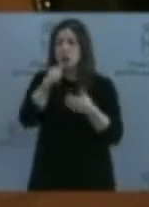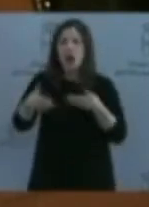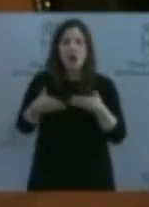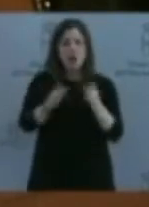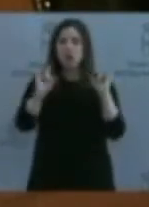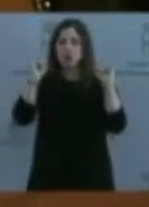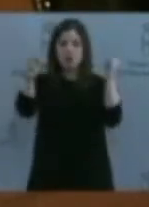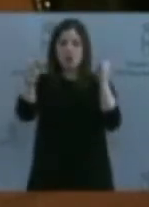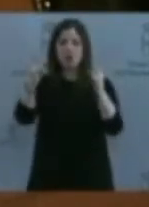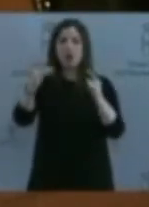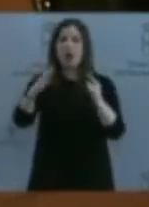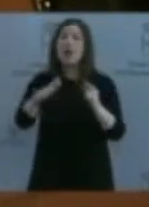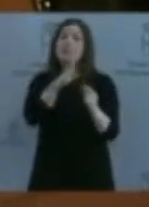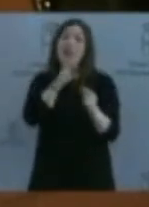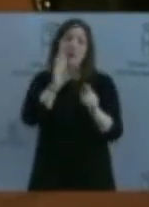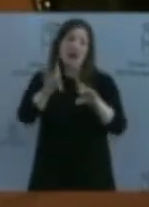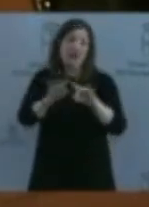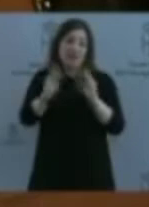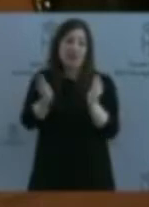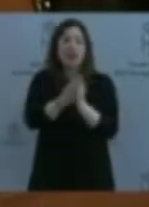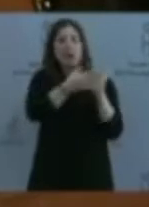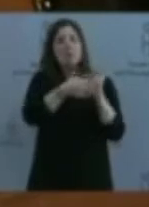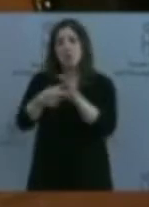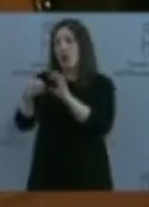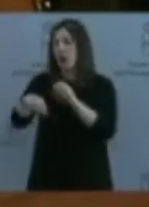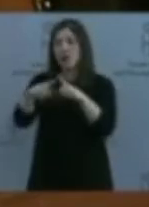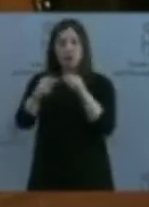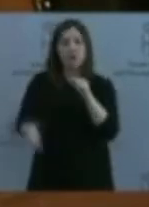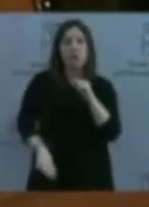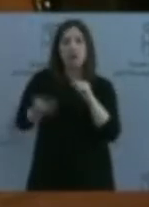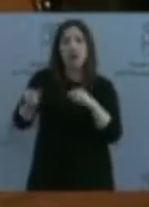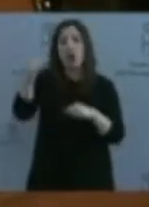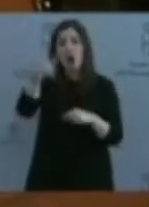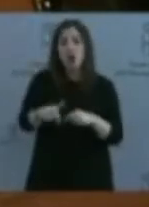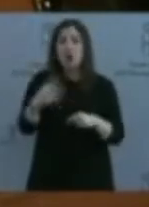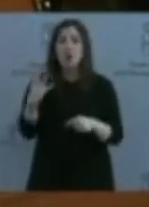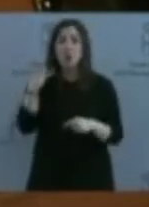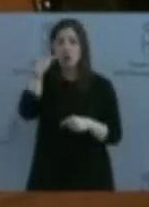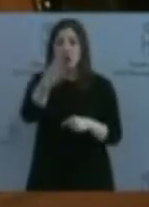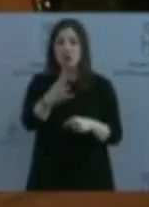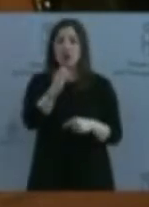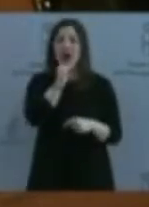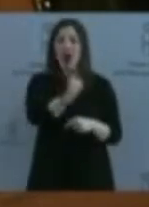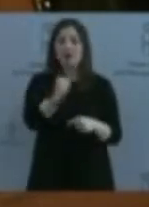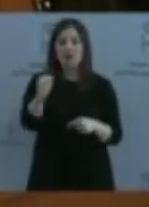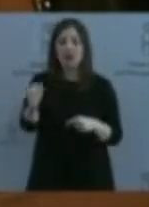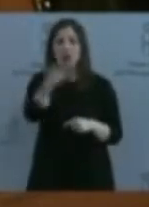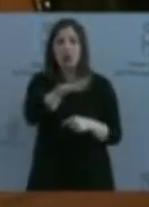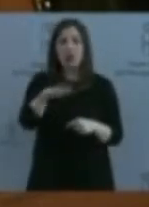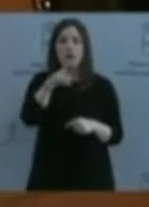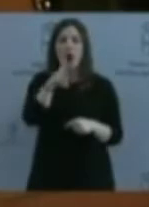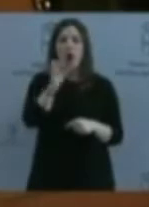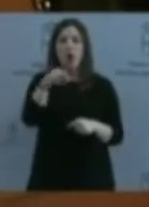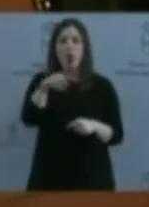con Asturias, y que hoy se cumplen 4 años del asesinato en Honduras, el 2 de marzo de 2016, ayer se cumplían